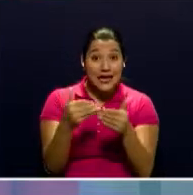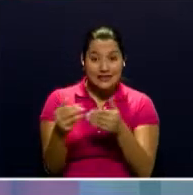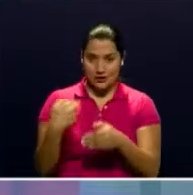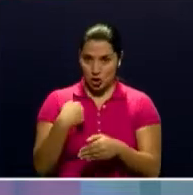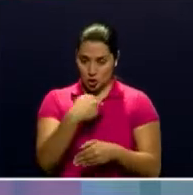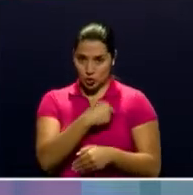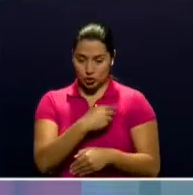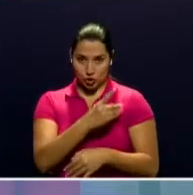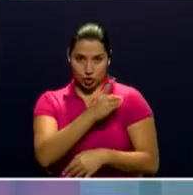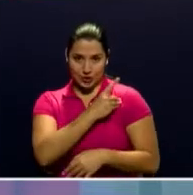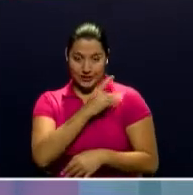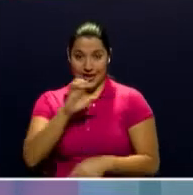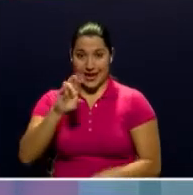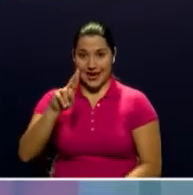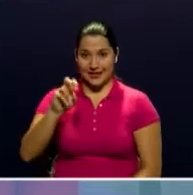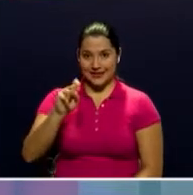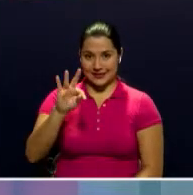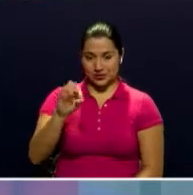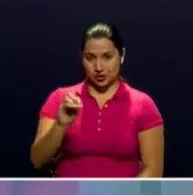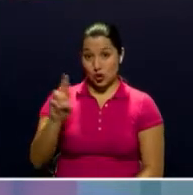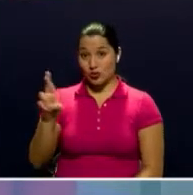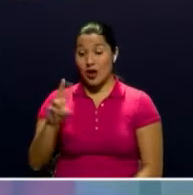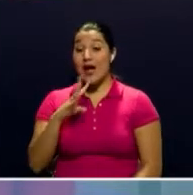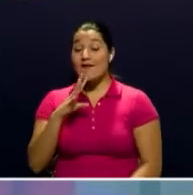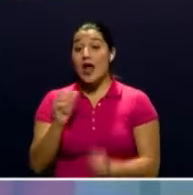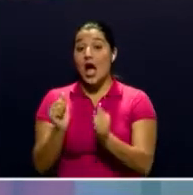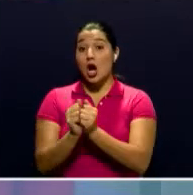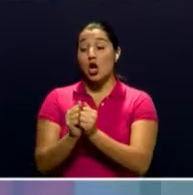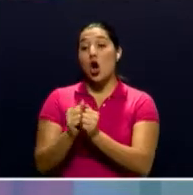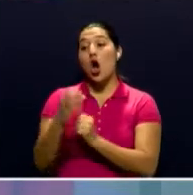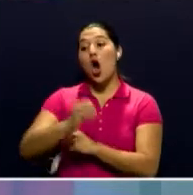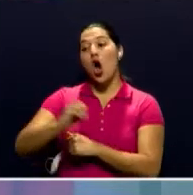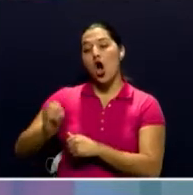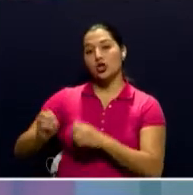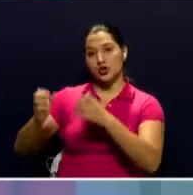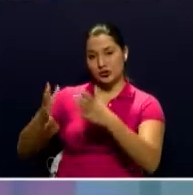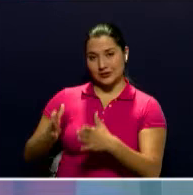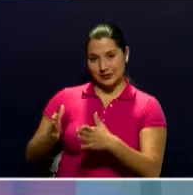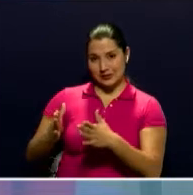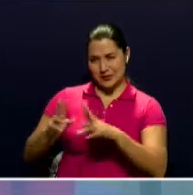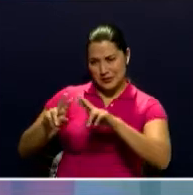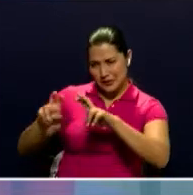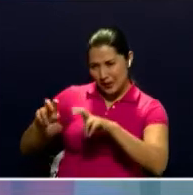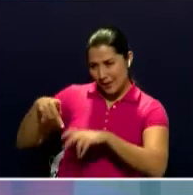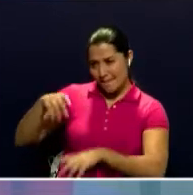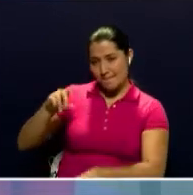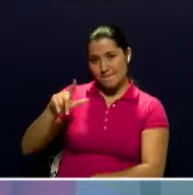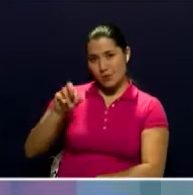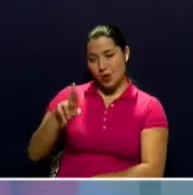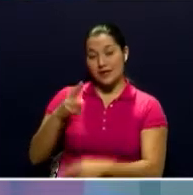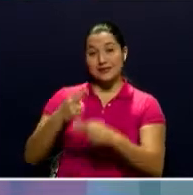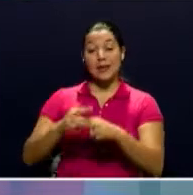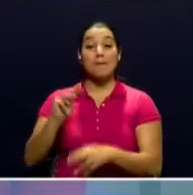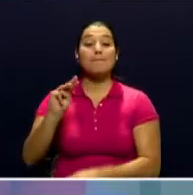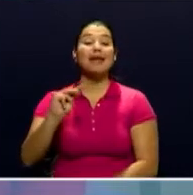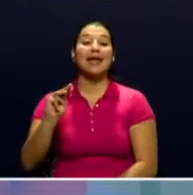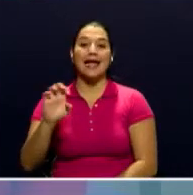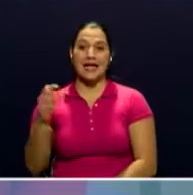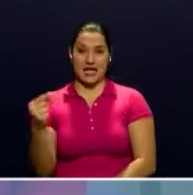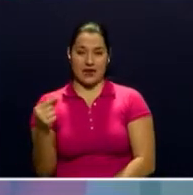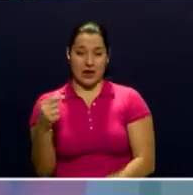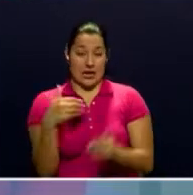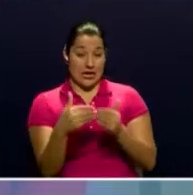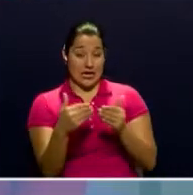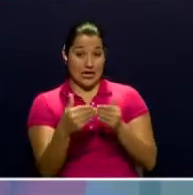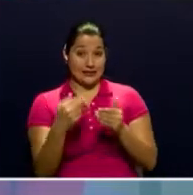nuestro director Ernesto Rivera conversará con la oceanógrafa y la exploradora polar Melania Guerra. En unos